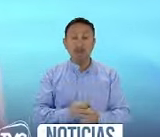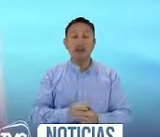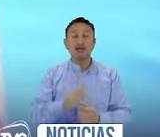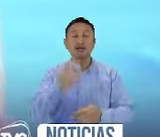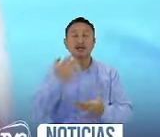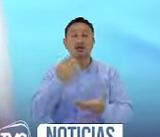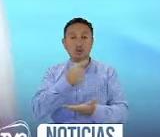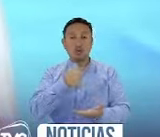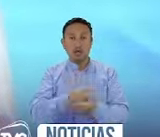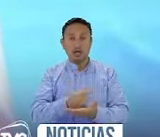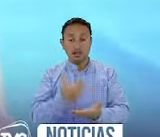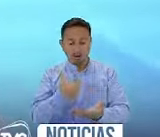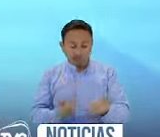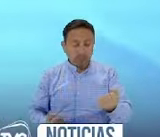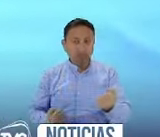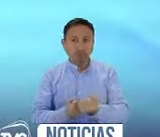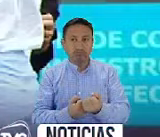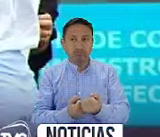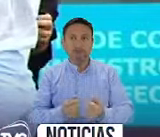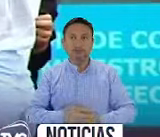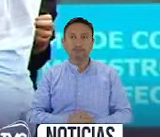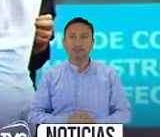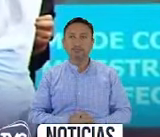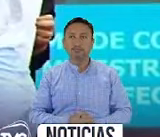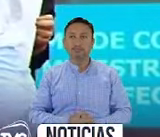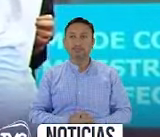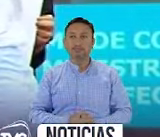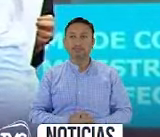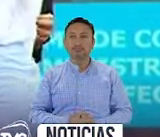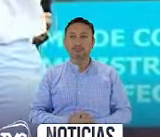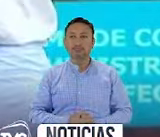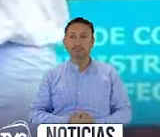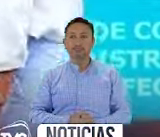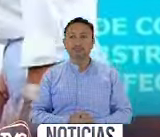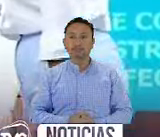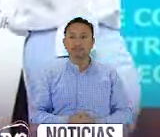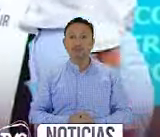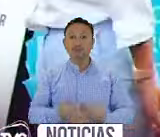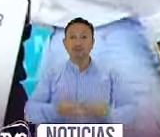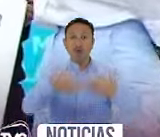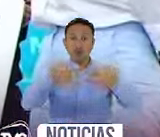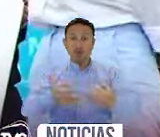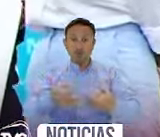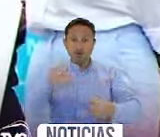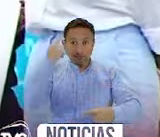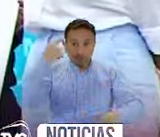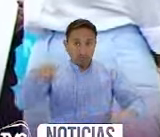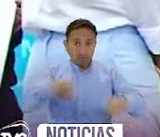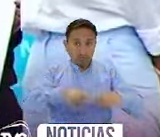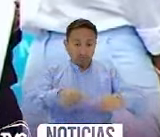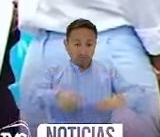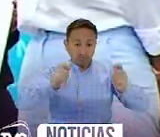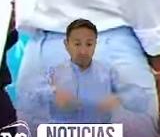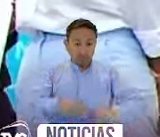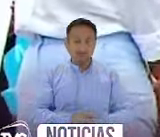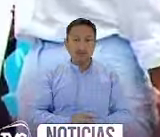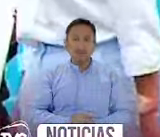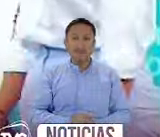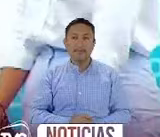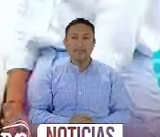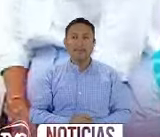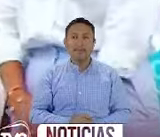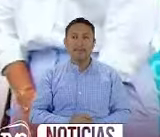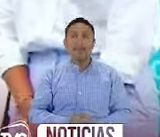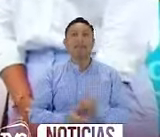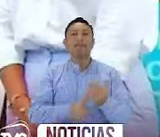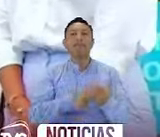con esta prefectura. Se indicó que habría una sorpresa y fue el momento en que se firmó un convenio de cooperación interinstitucional con el Ministerio de